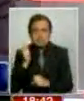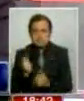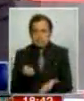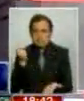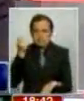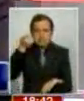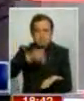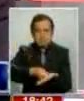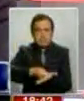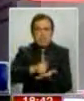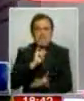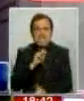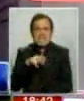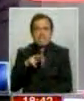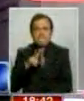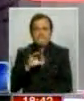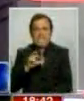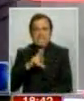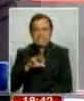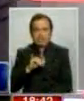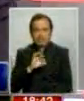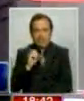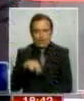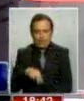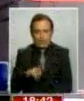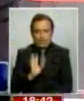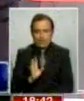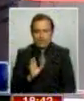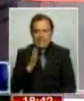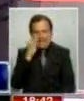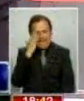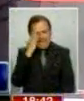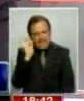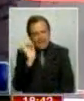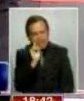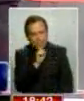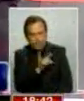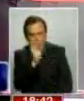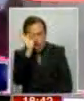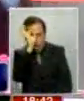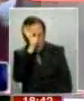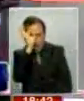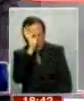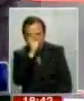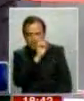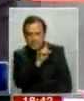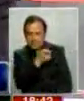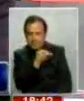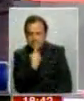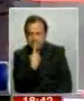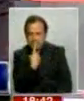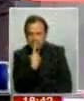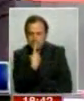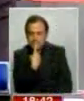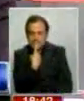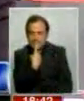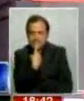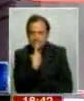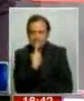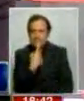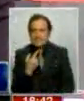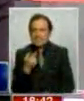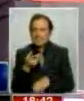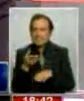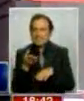retomar los procesos de inversión. Creo que esa opinión, tú te haces referencia, digamos, a esa opinión que hubo,